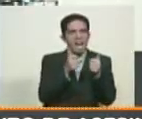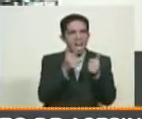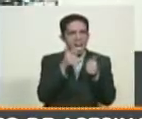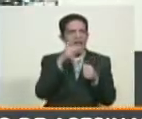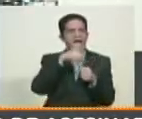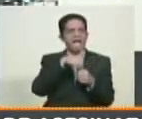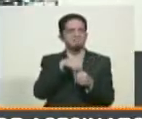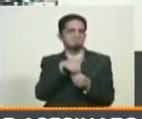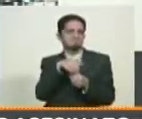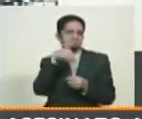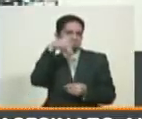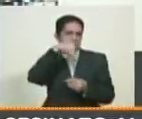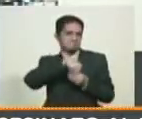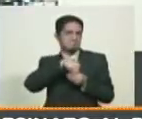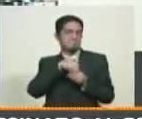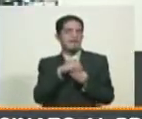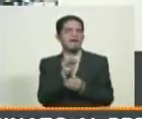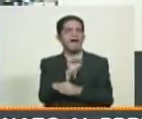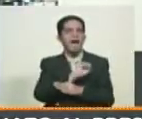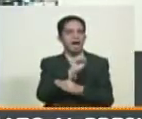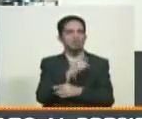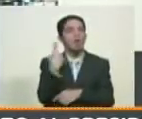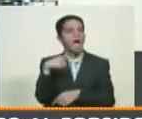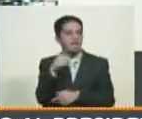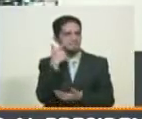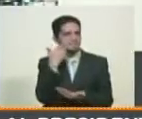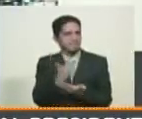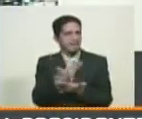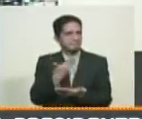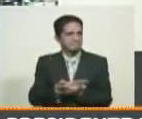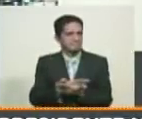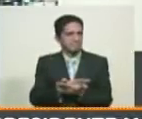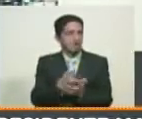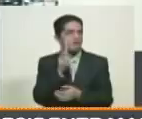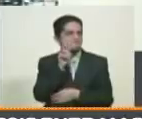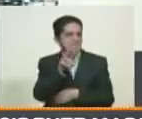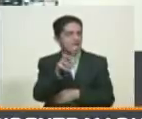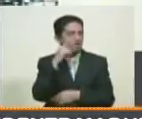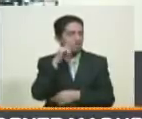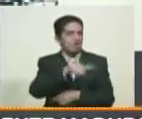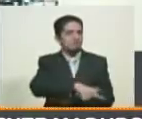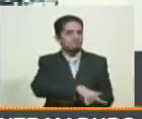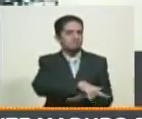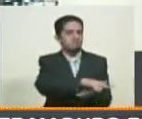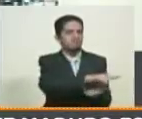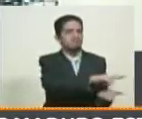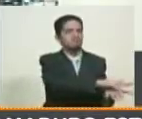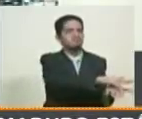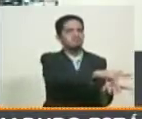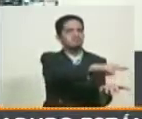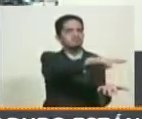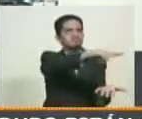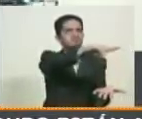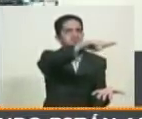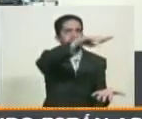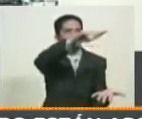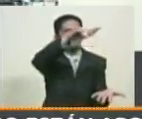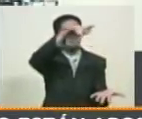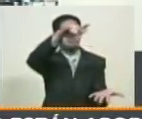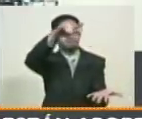vehículo. Hay testigos que vieron despegar el dispositivo y